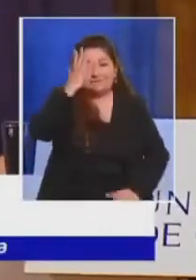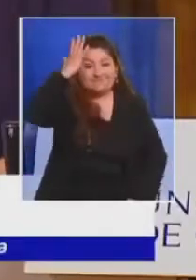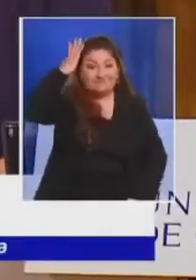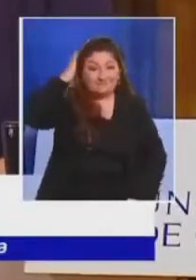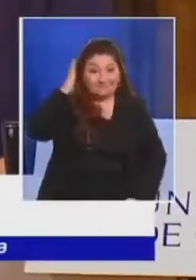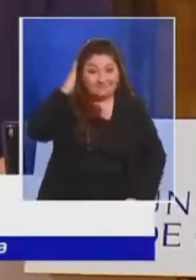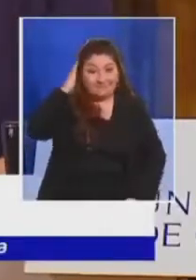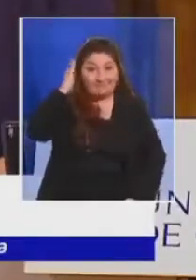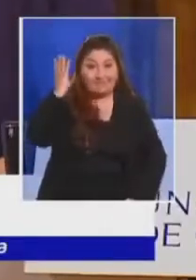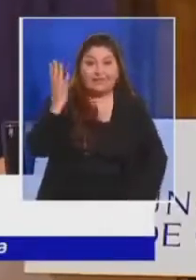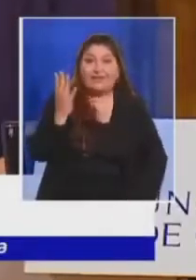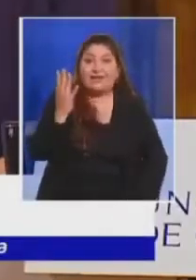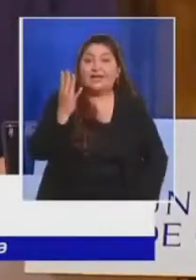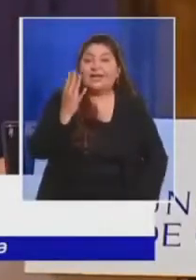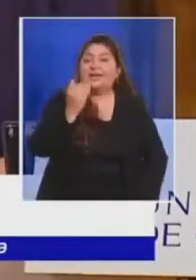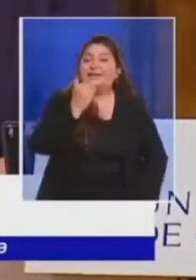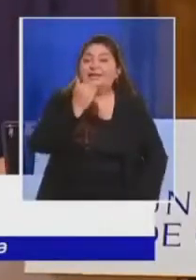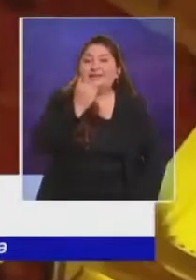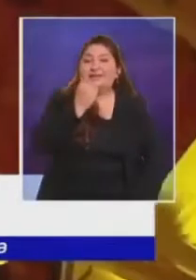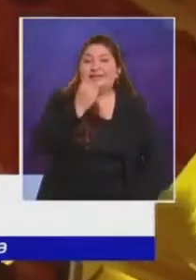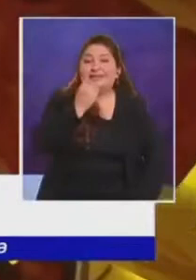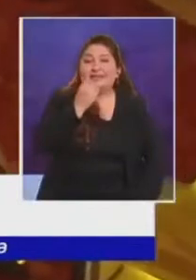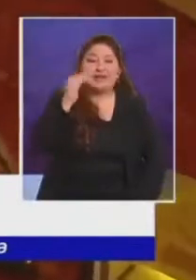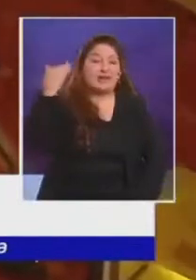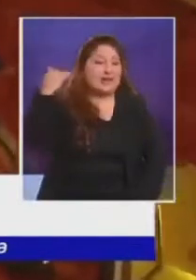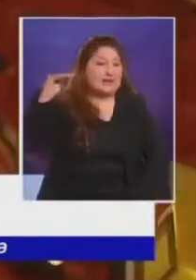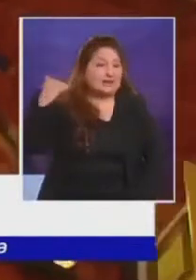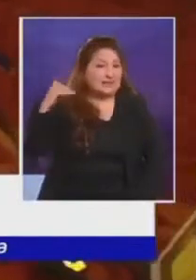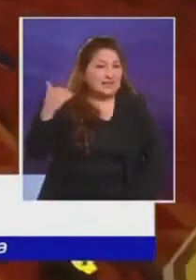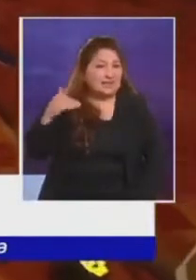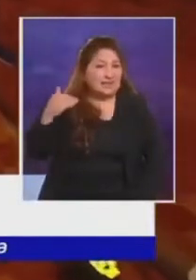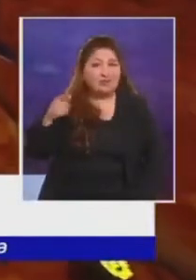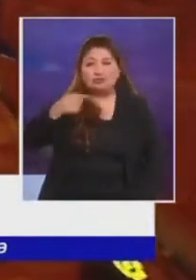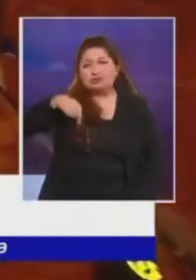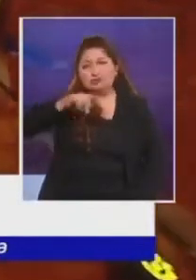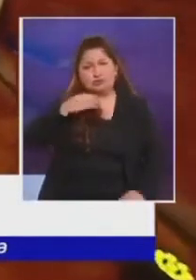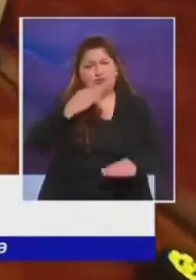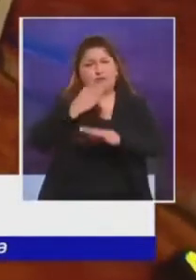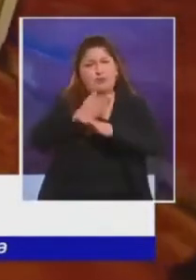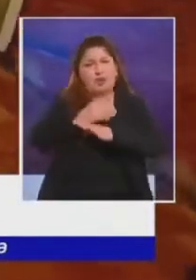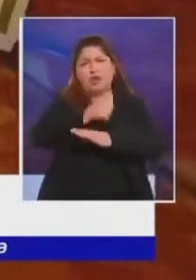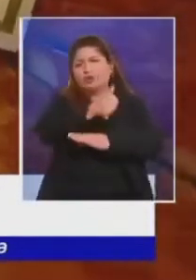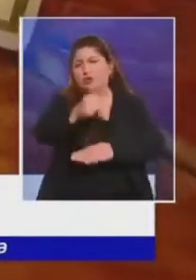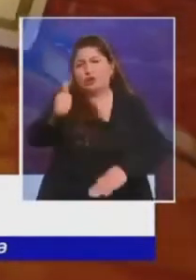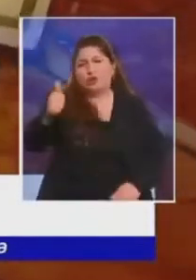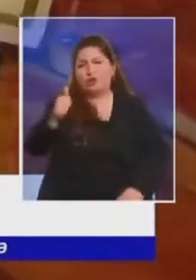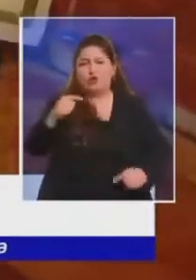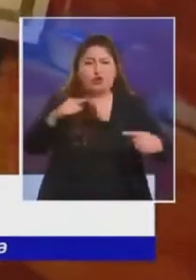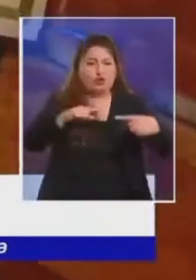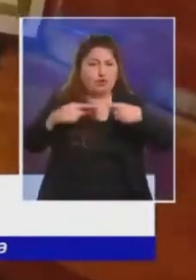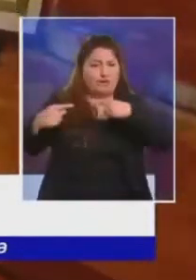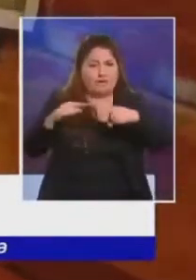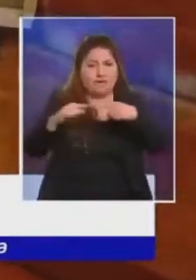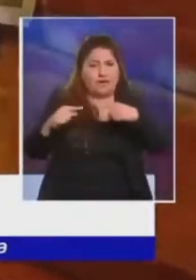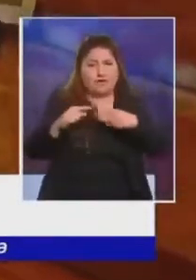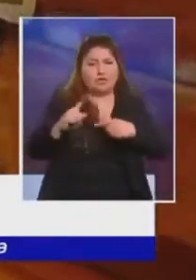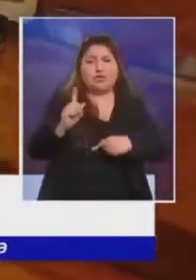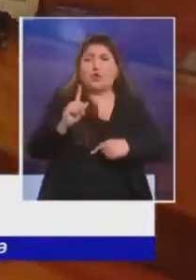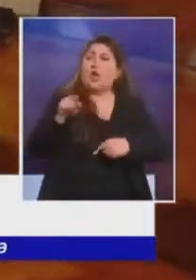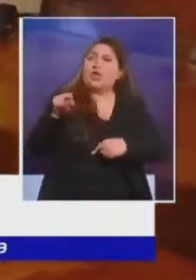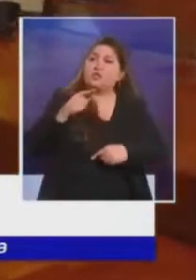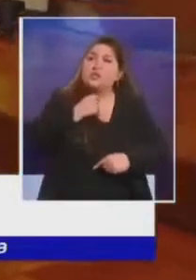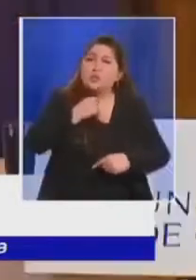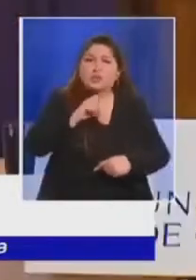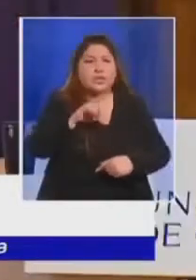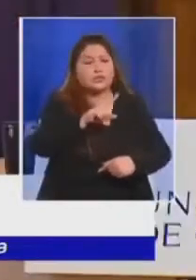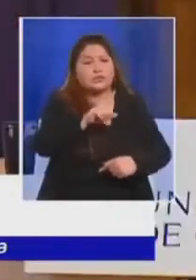a Eduardo, que hemos ido a todos los debates, ¿eh? Y no andamos seleccionando debates según nos conviene o no nos conviene, y voy a seguir yendo a todos los debates, y me parece que estos